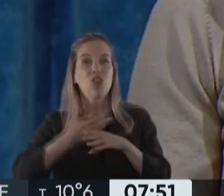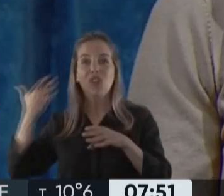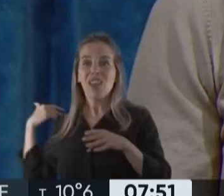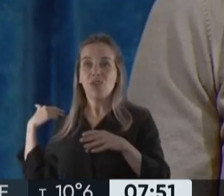hacer